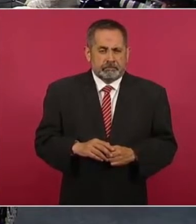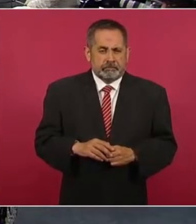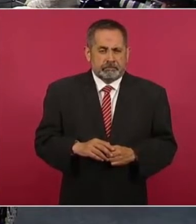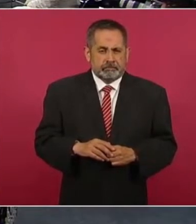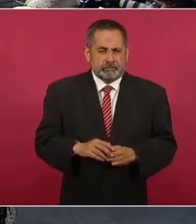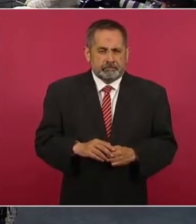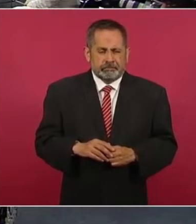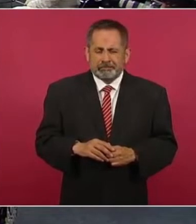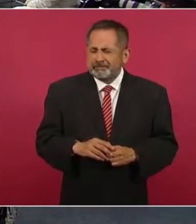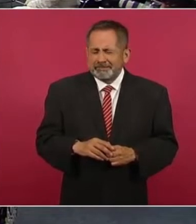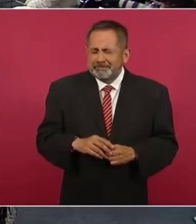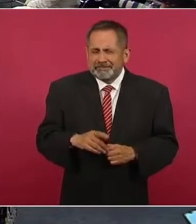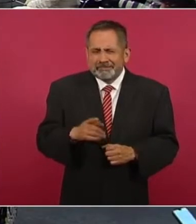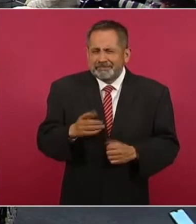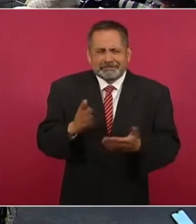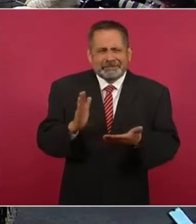¿Qué tiene que ver